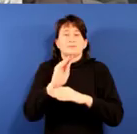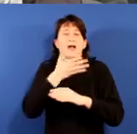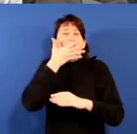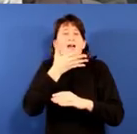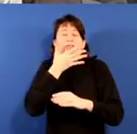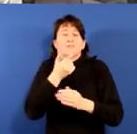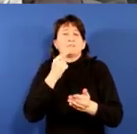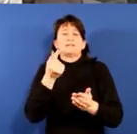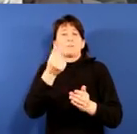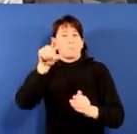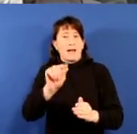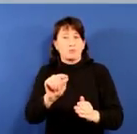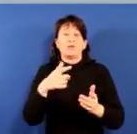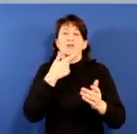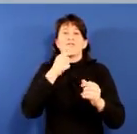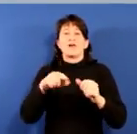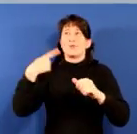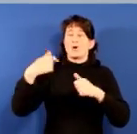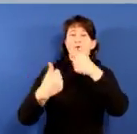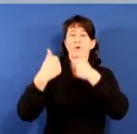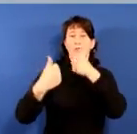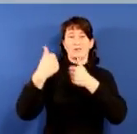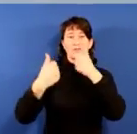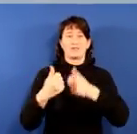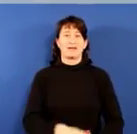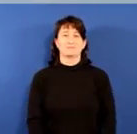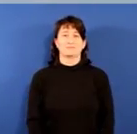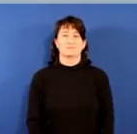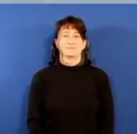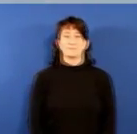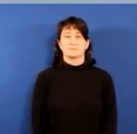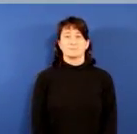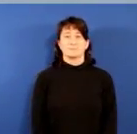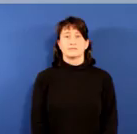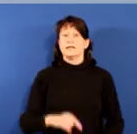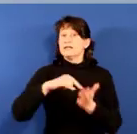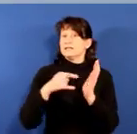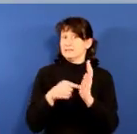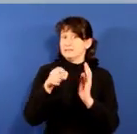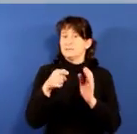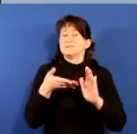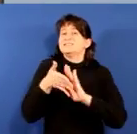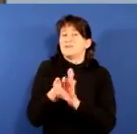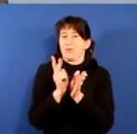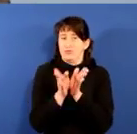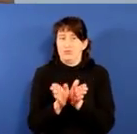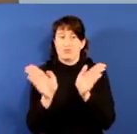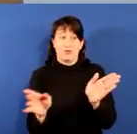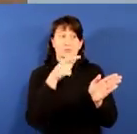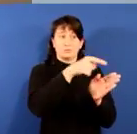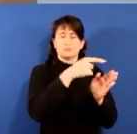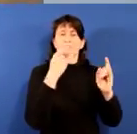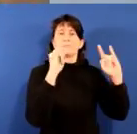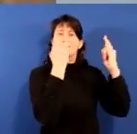entre otros, durante los meses de invierno. Se obtiene un precio más competitivo que empleando combustibles de origen fósil, gasóleo